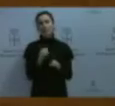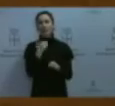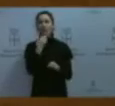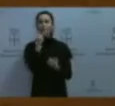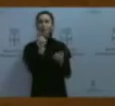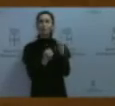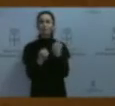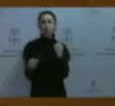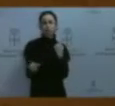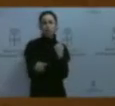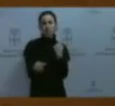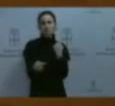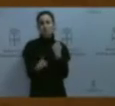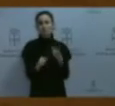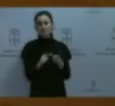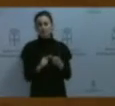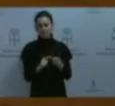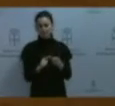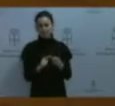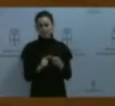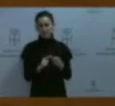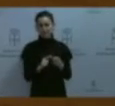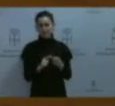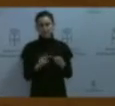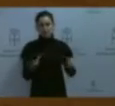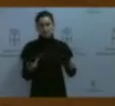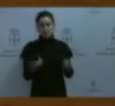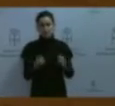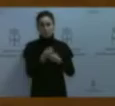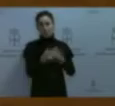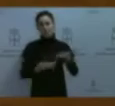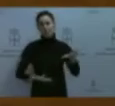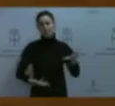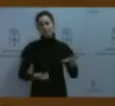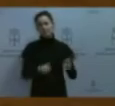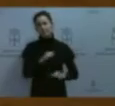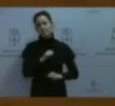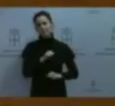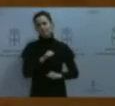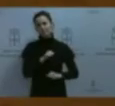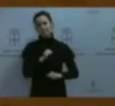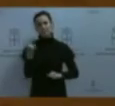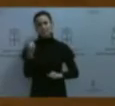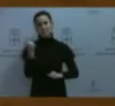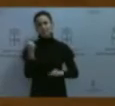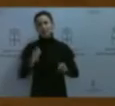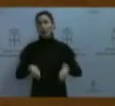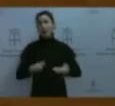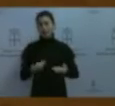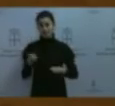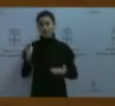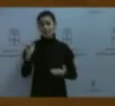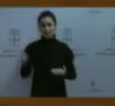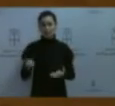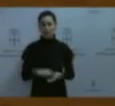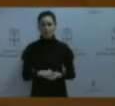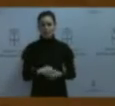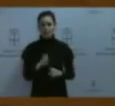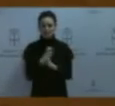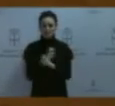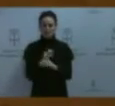y por otro lado además son los que mayores listas de espera tienen la sanidad asturiana.